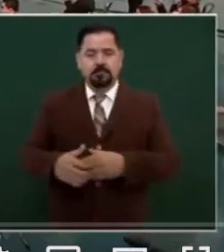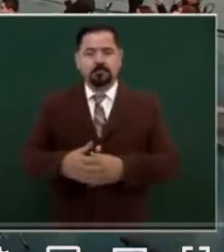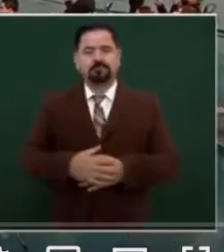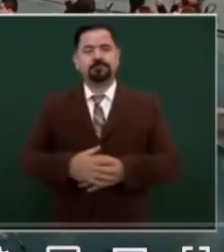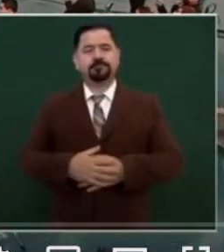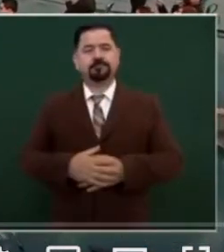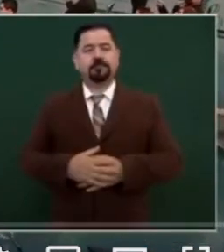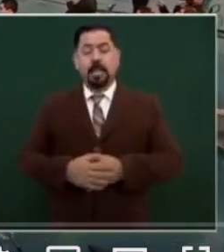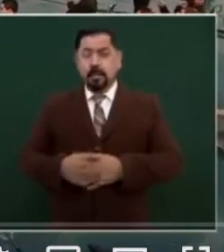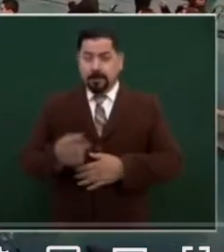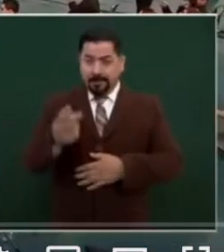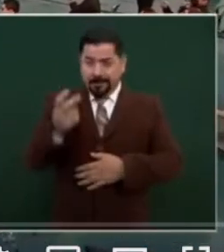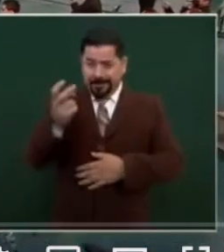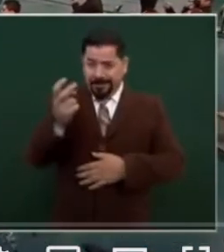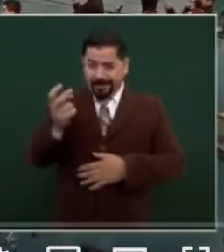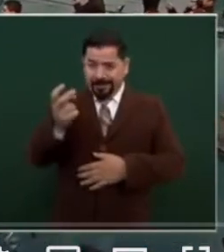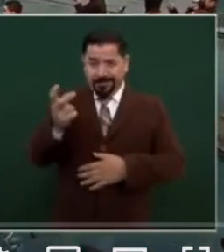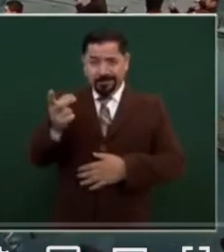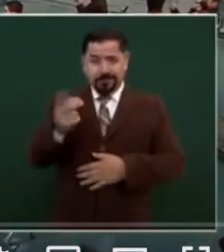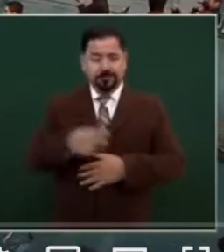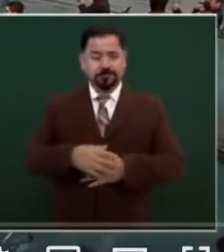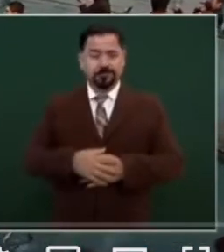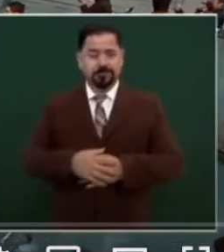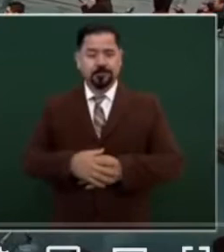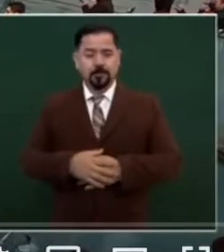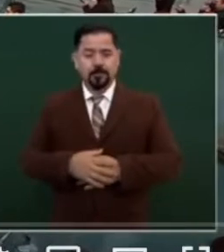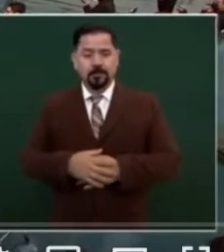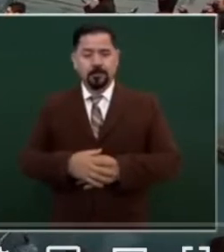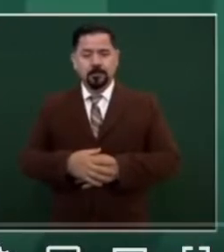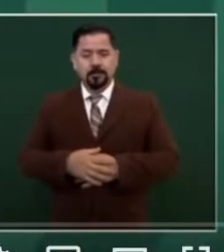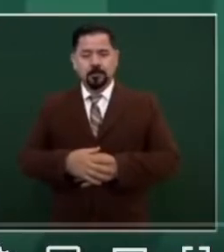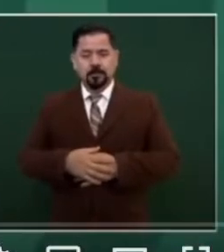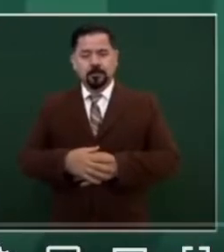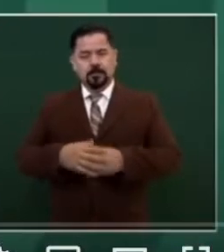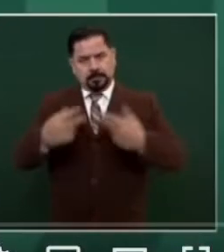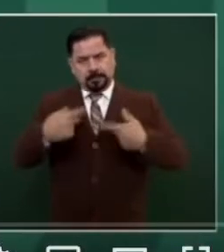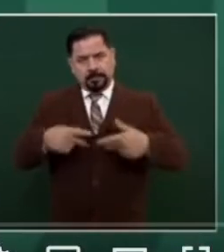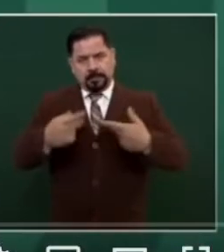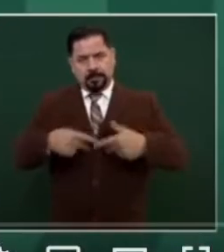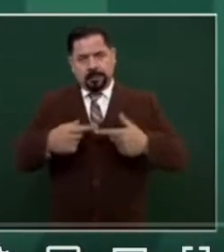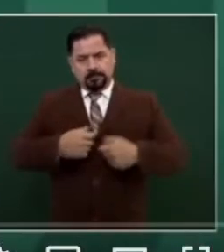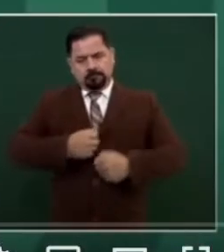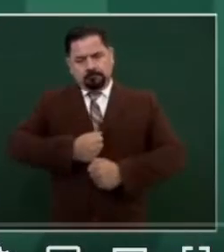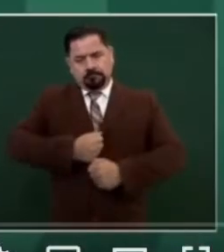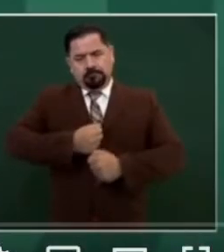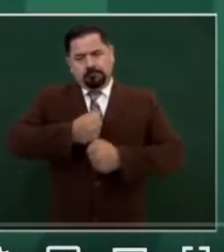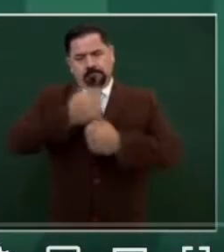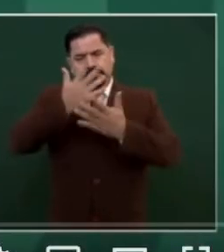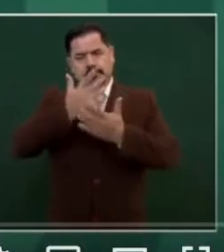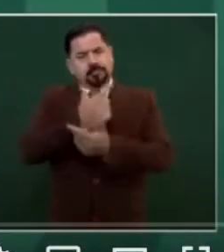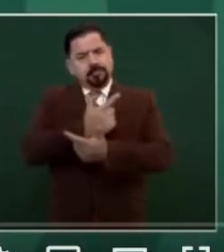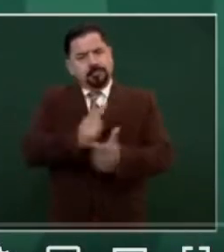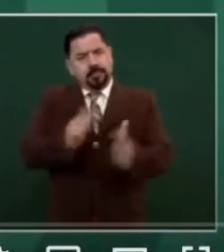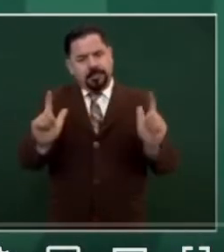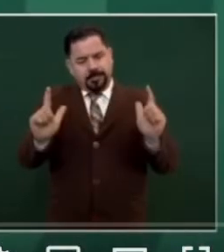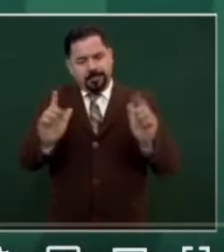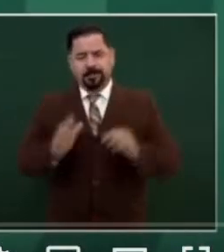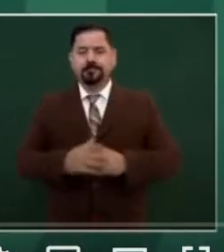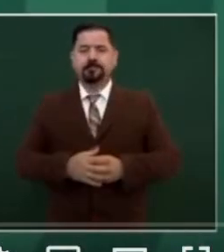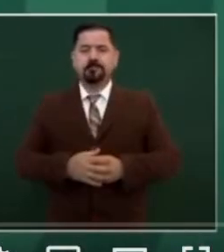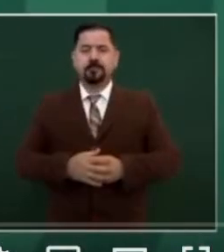sin limitar la libertad de expresión la libertad de